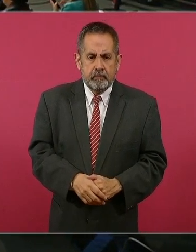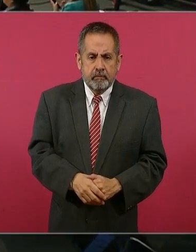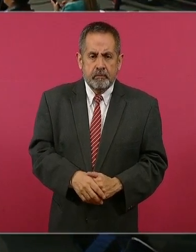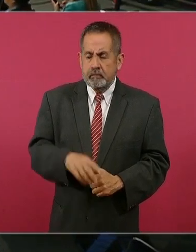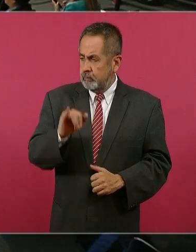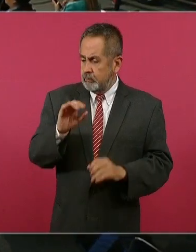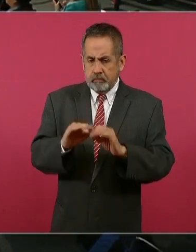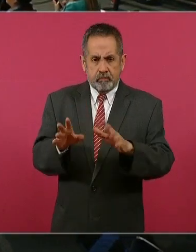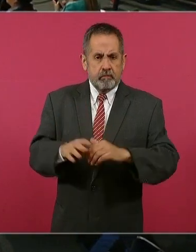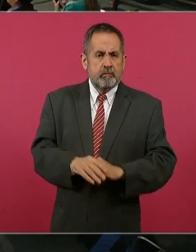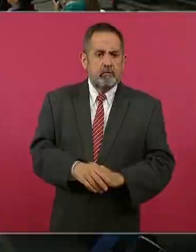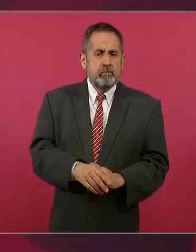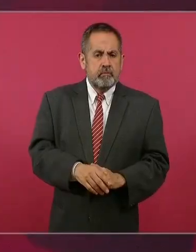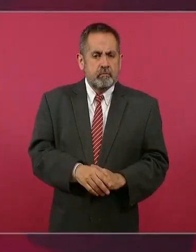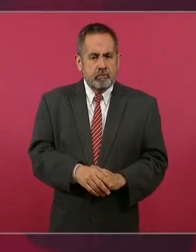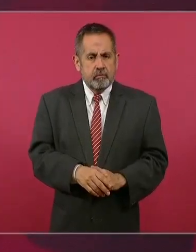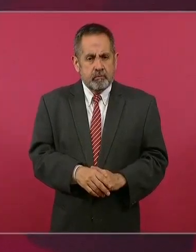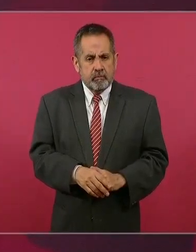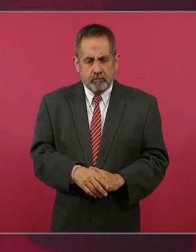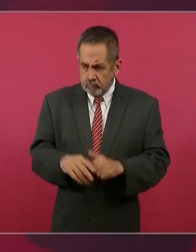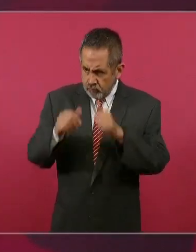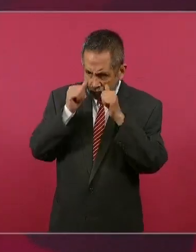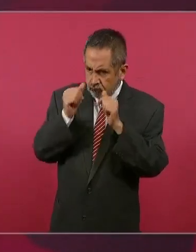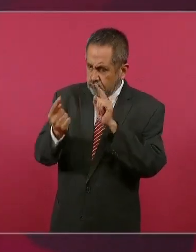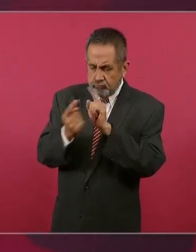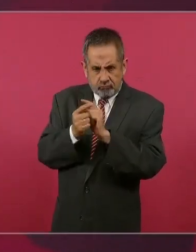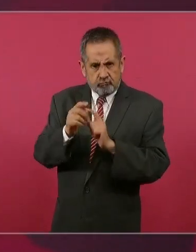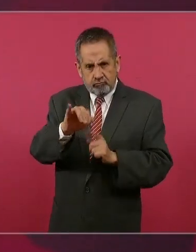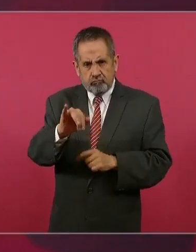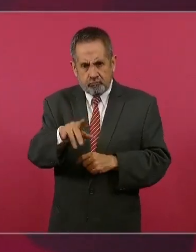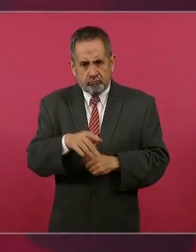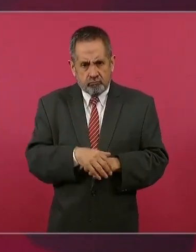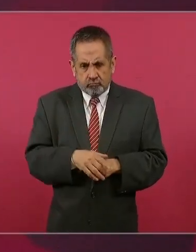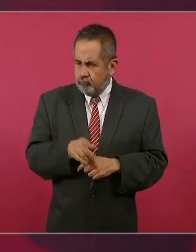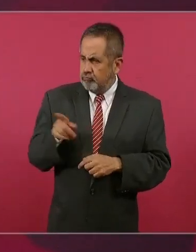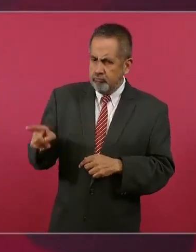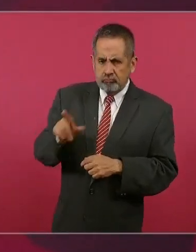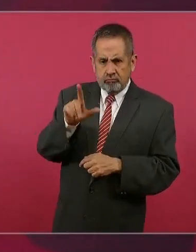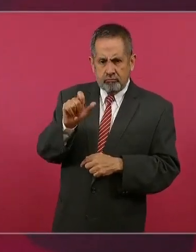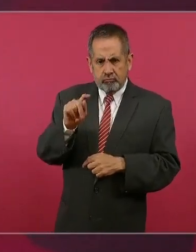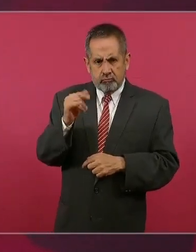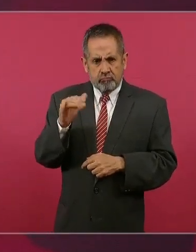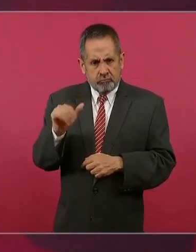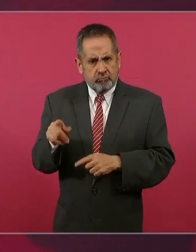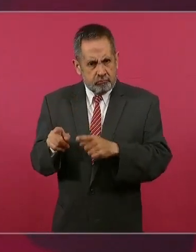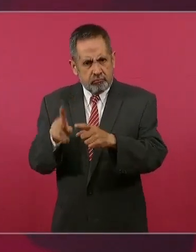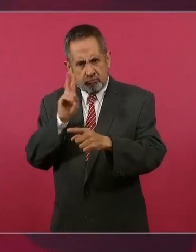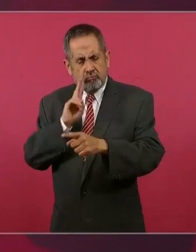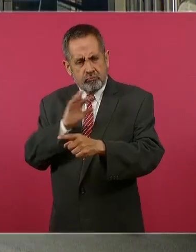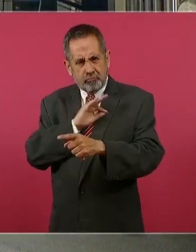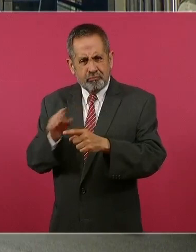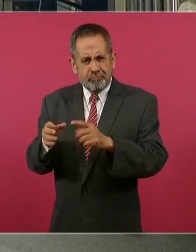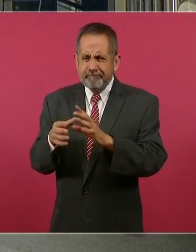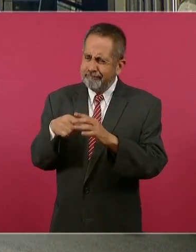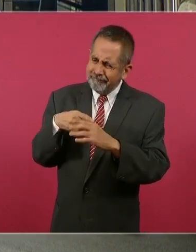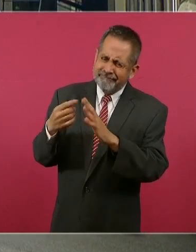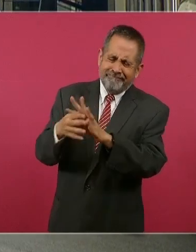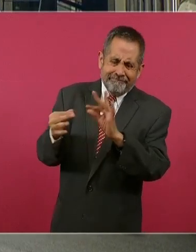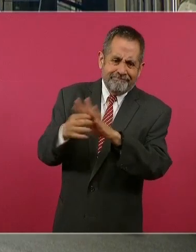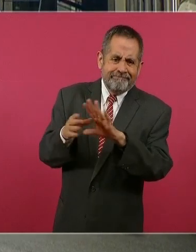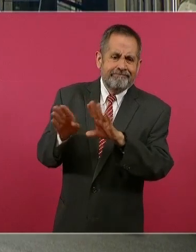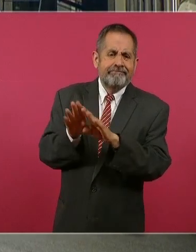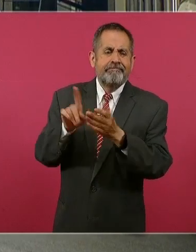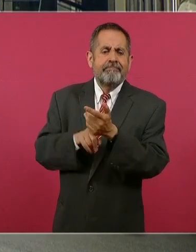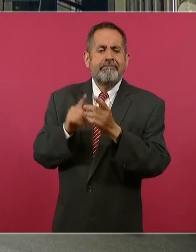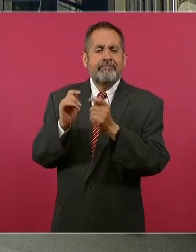que se les va a escuchar y va a ser Leti, pero si puedes explicar cómo